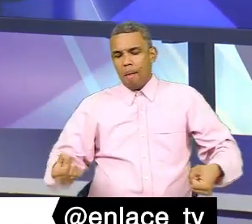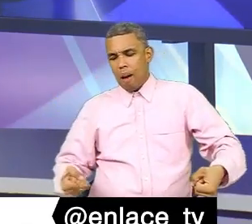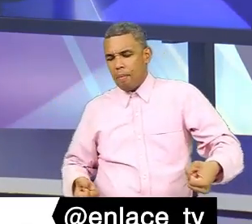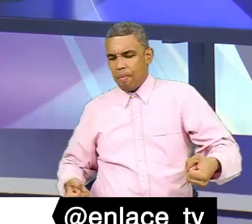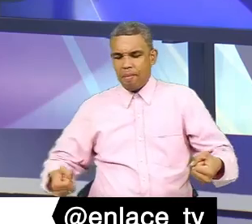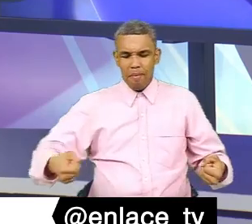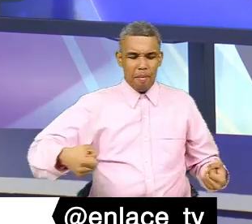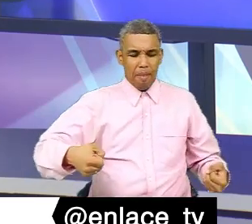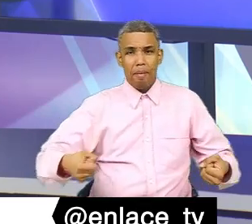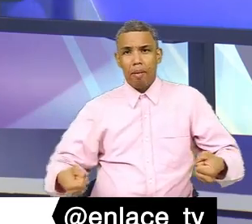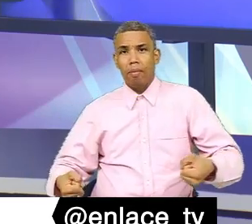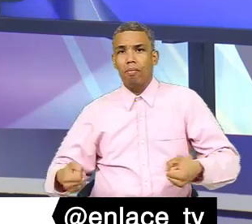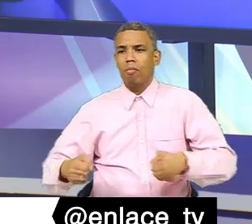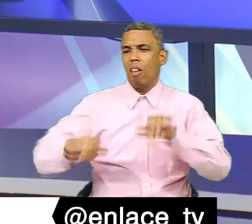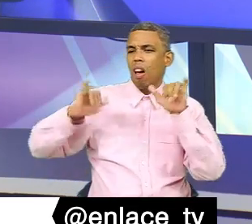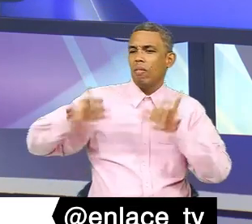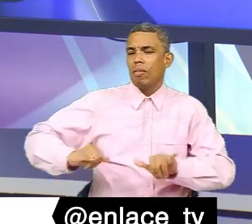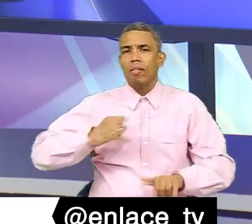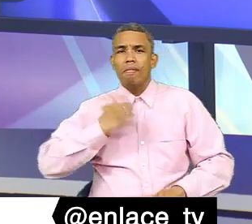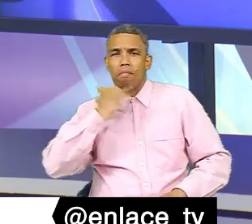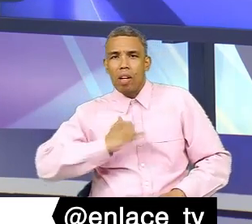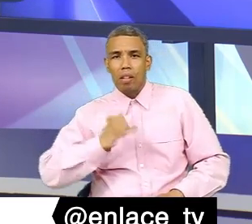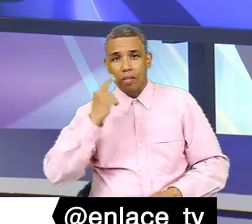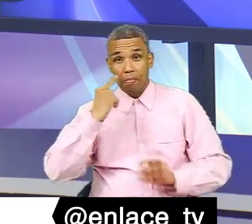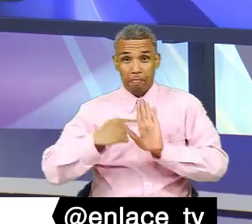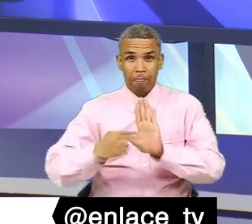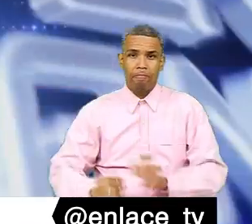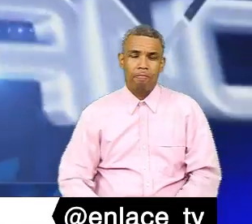limpieza adelantada por líderes comunales del corregimiento El Centro.